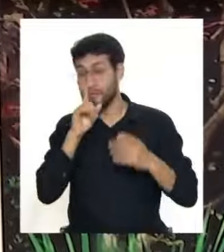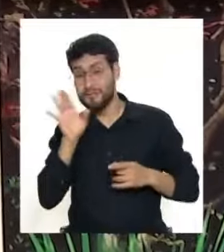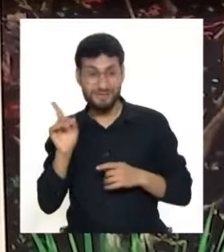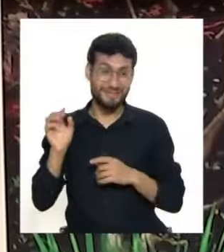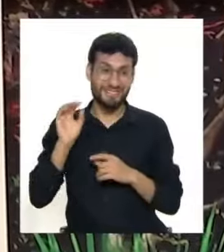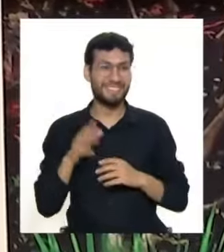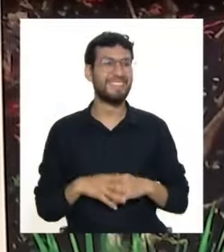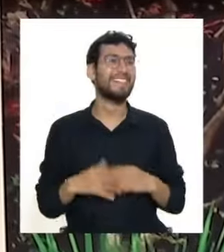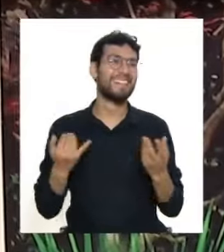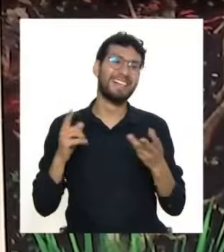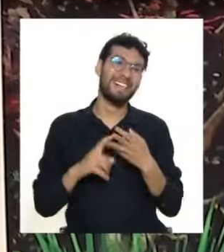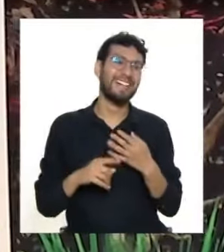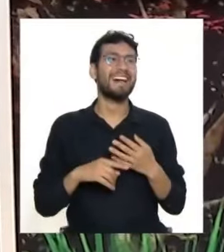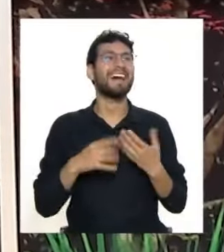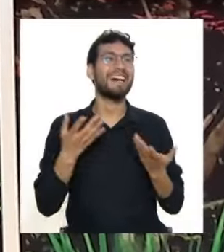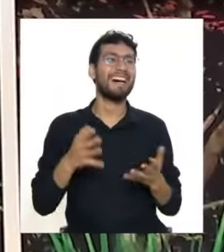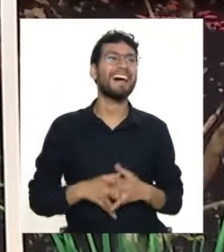tenemos...